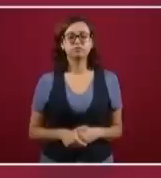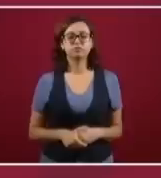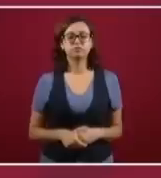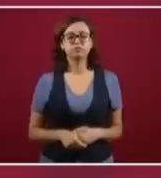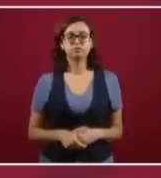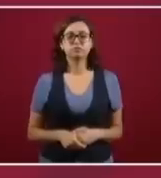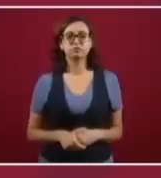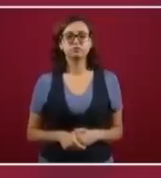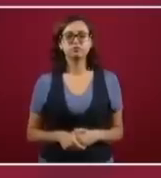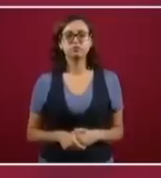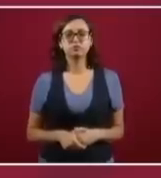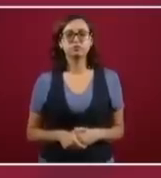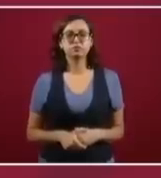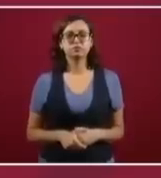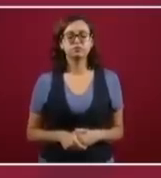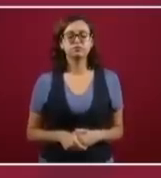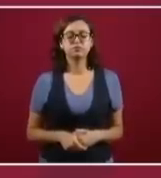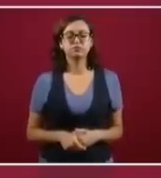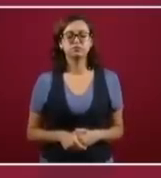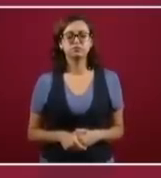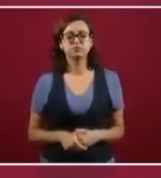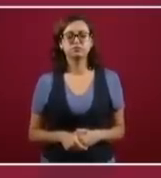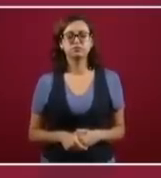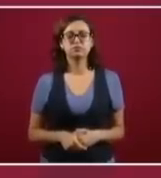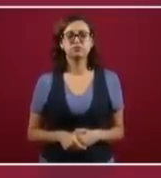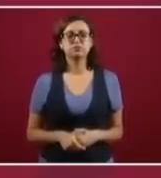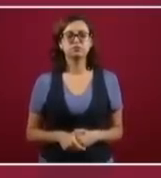el querer